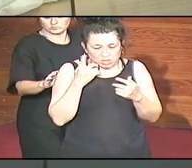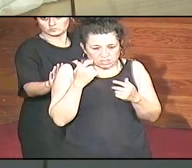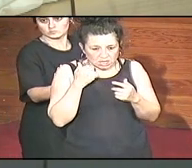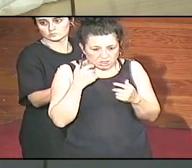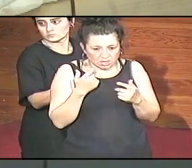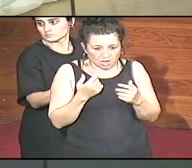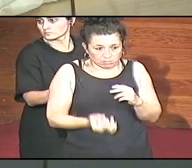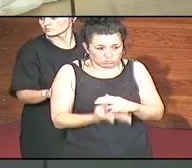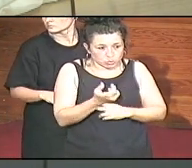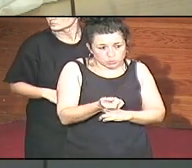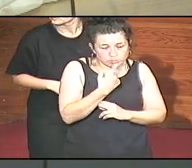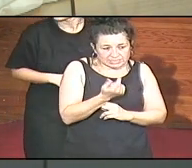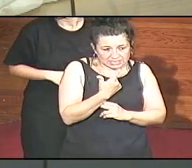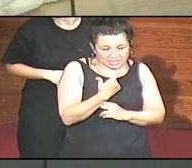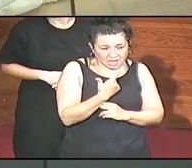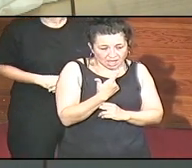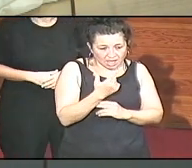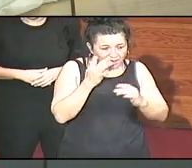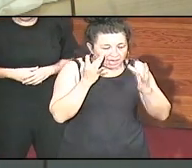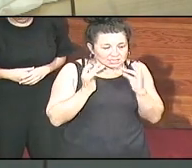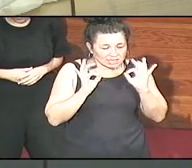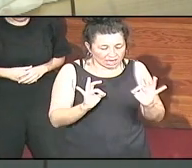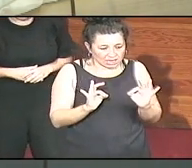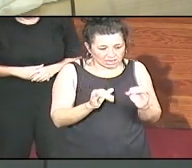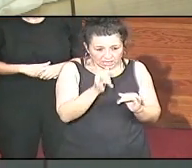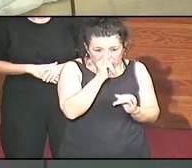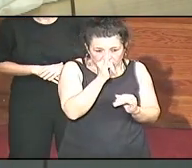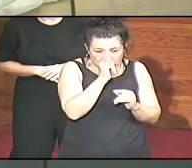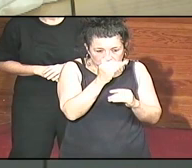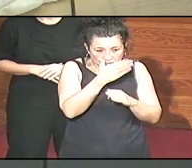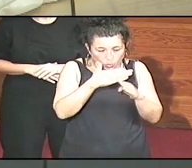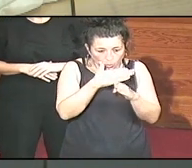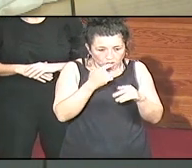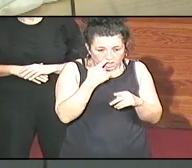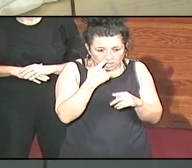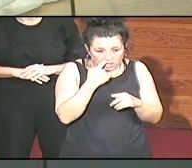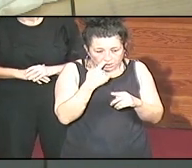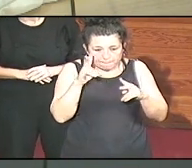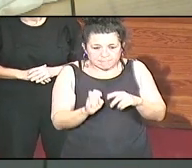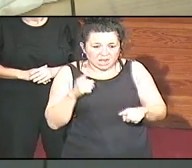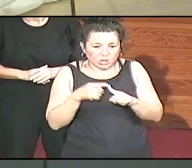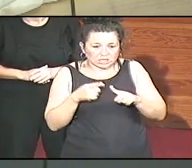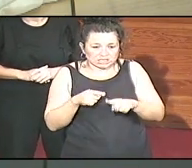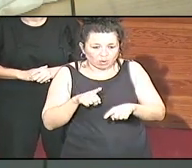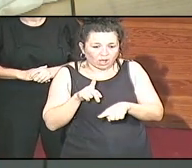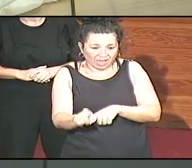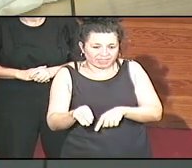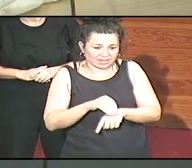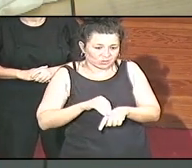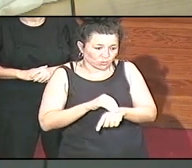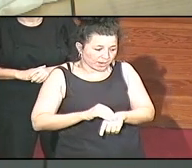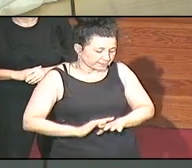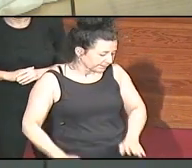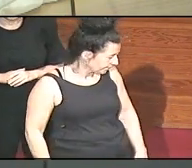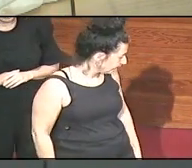apareció la viagra y esto es literal dijeron que el cono de rinoceronte servía para curar el cáncer y eso